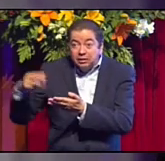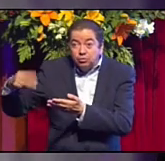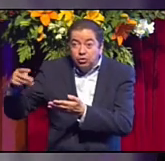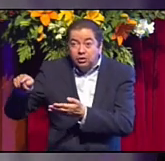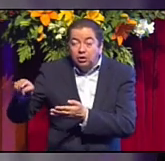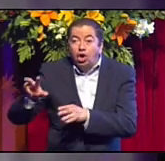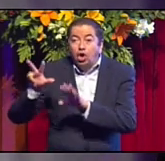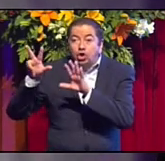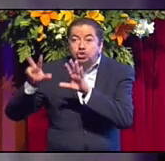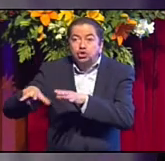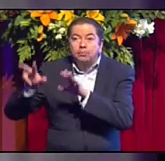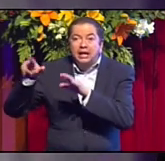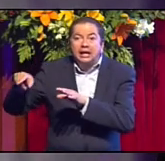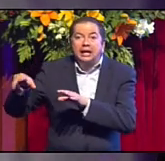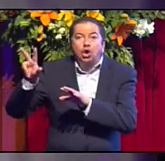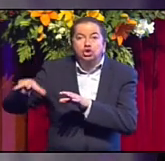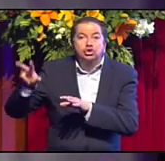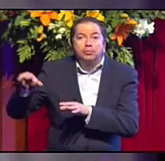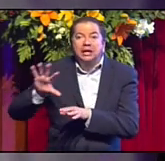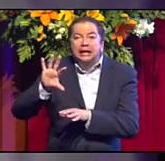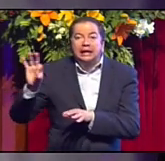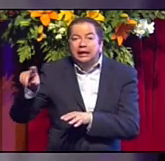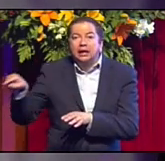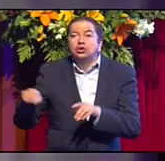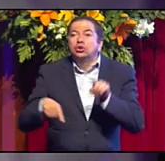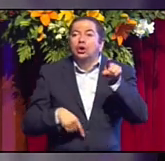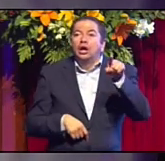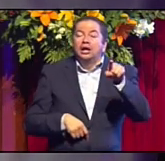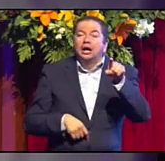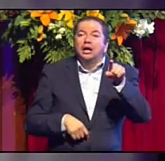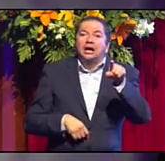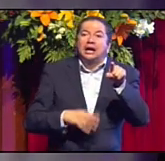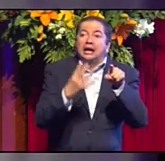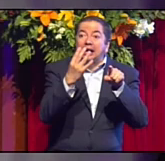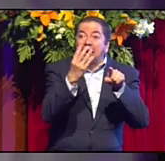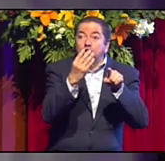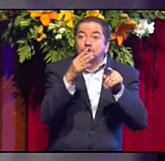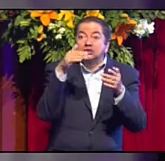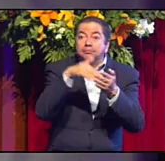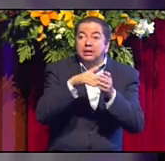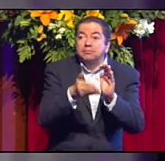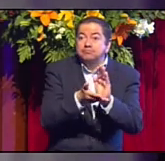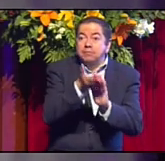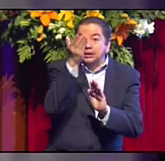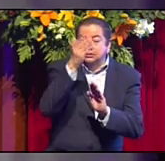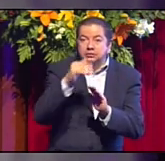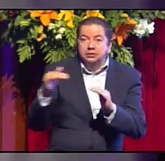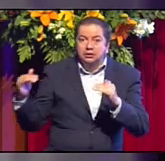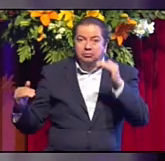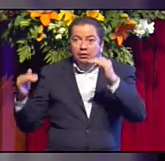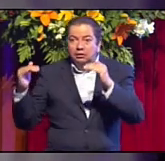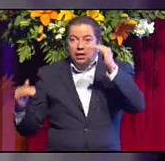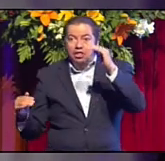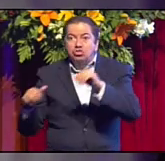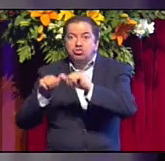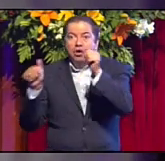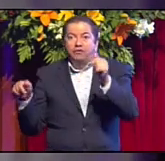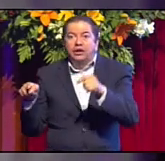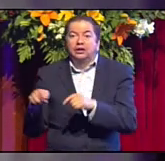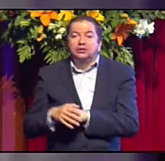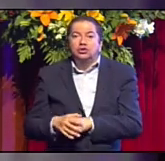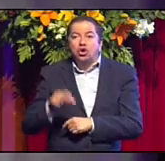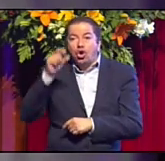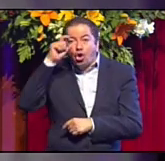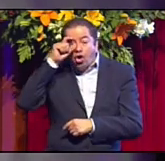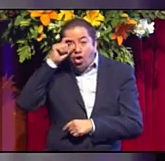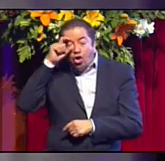municipal 8.570 pesos. En el mercado, alrededor de 14.790 pesos. Seguiremos teniendo la óptica